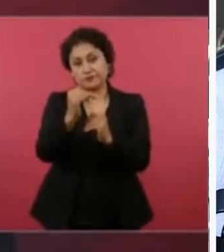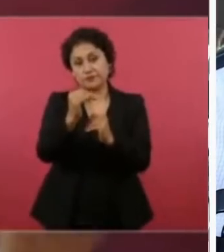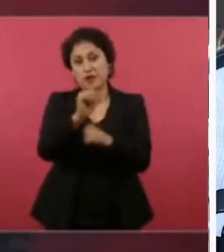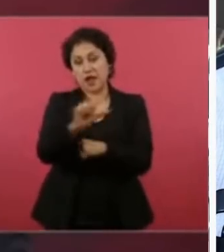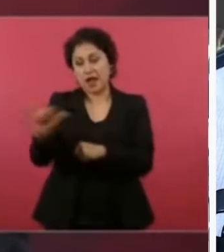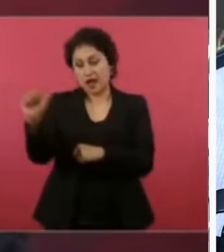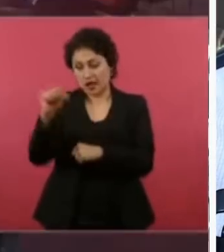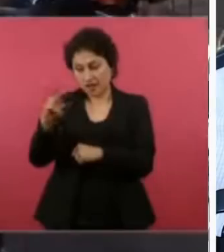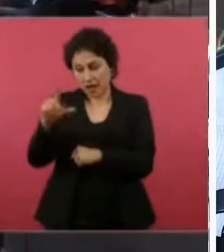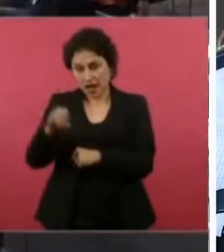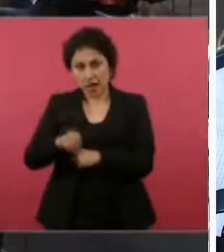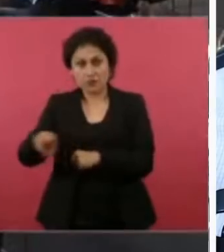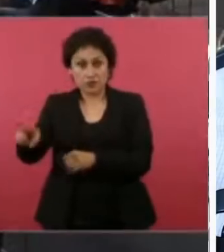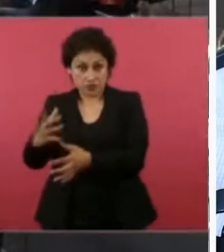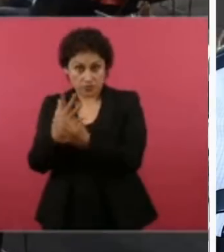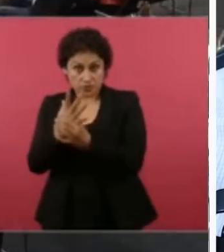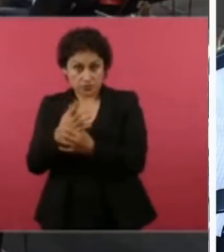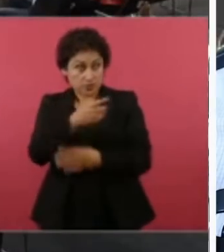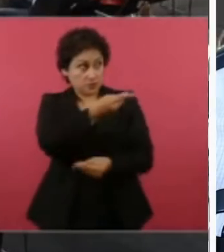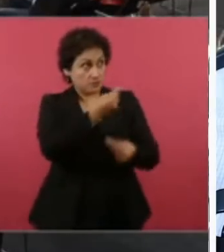En vez de